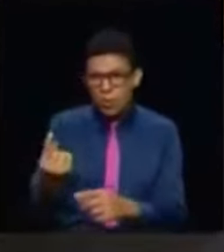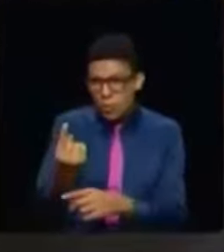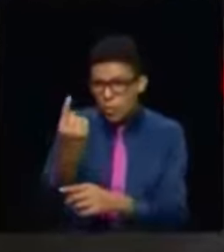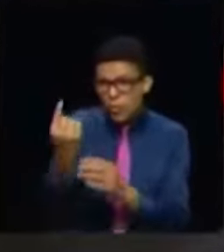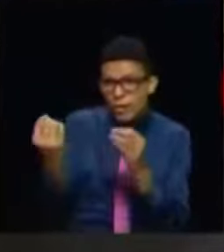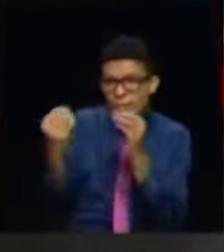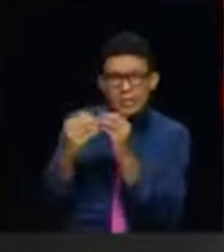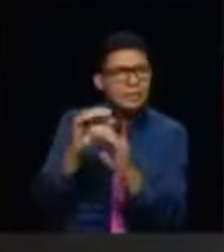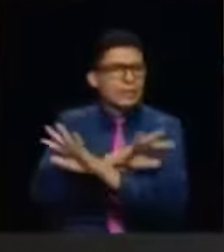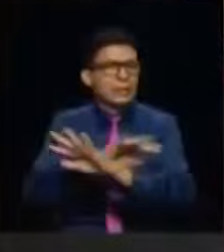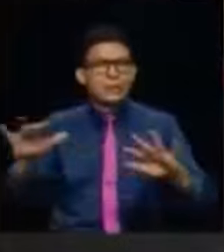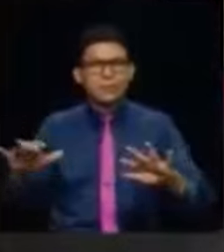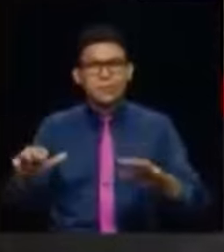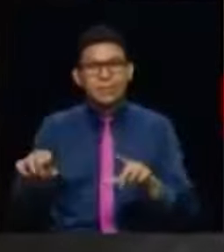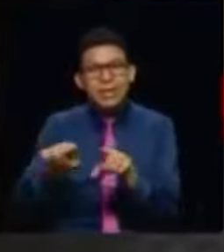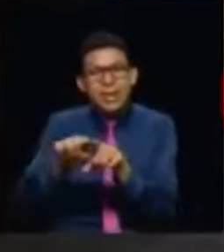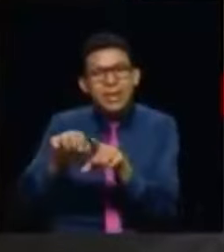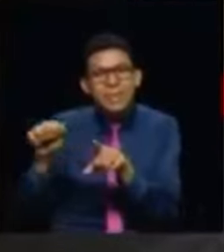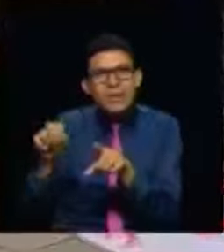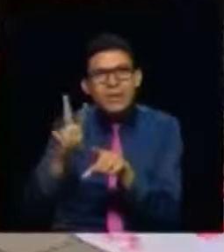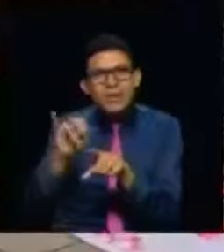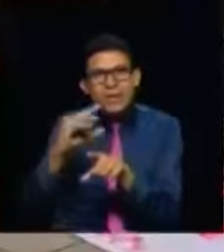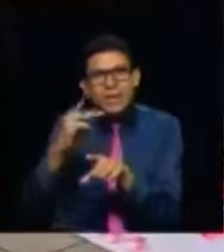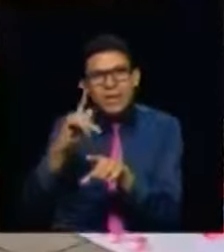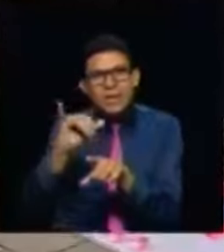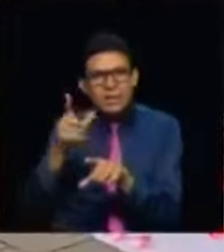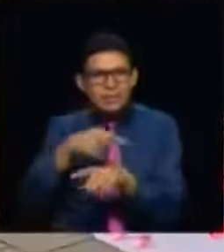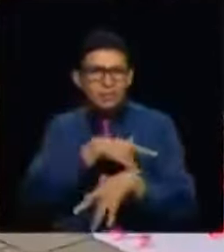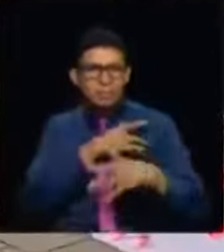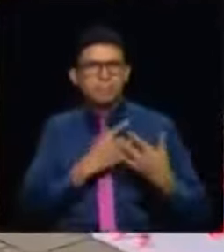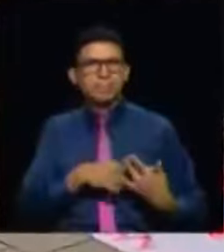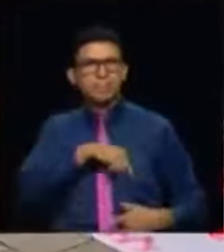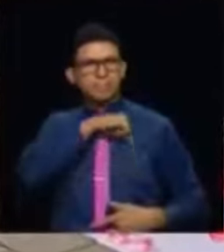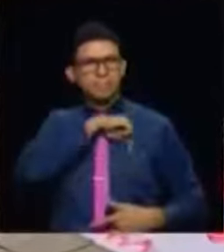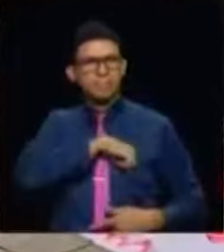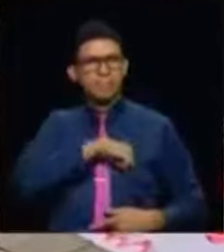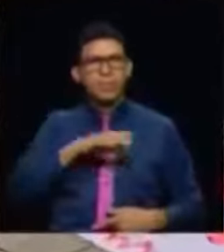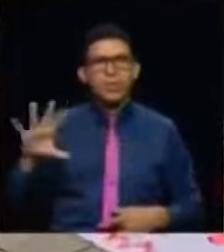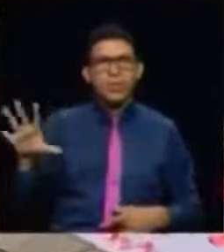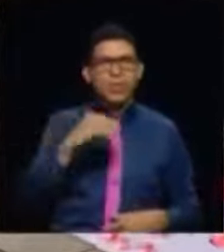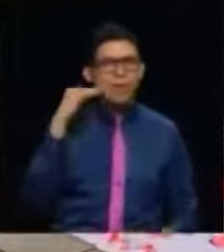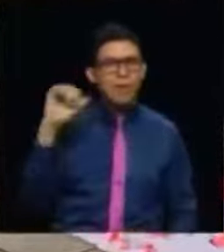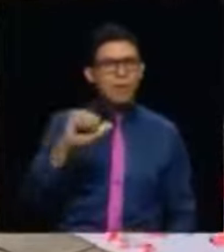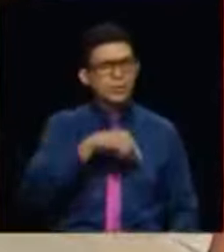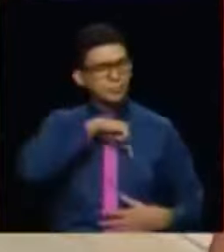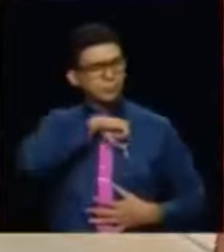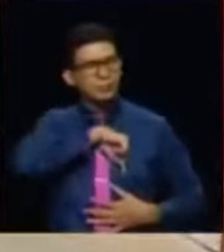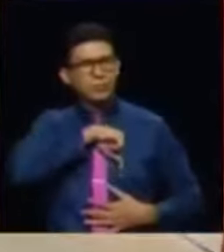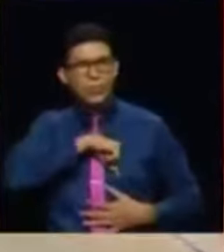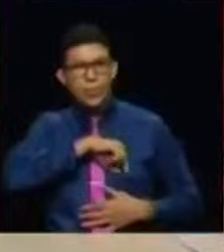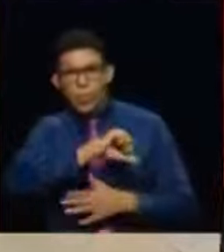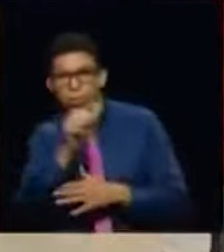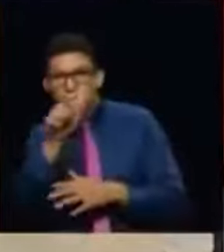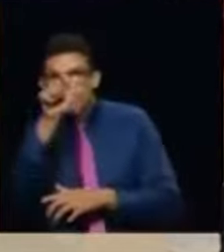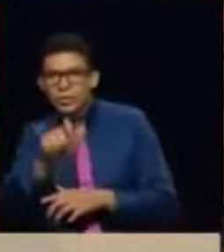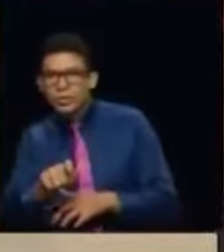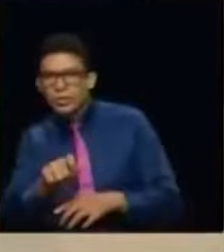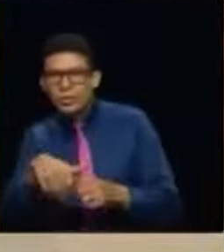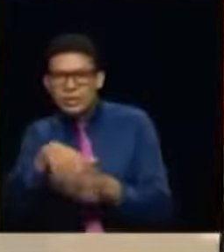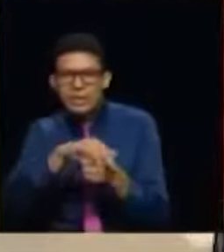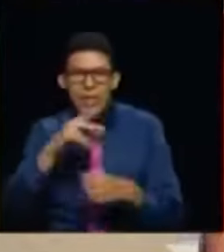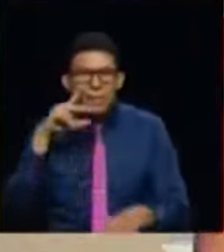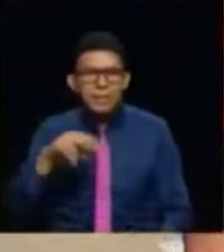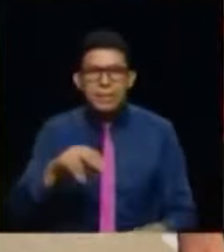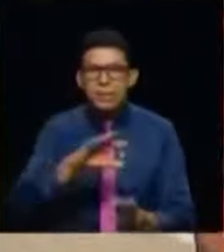la hermana de Luzmery, lleva grabado en el corazón. Quiere que todas las mujeres interioricen este mensaje para que ninguna otra pase por una situación